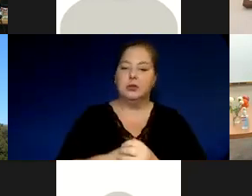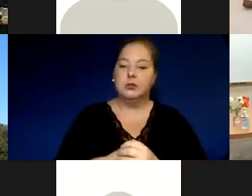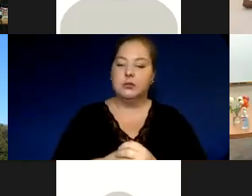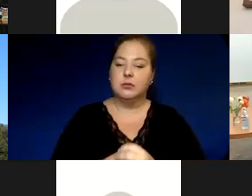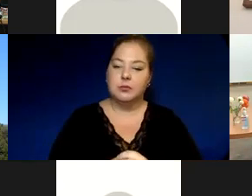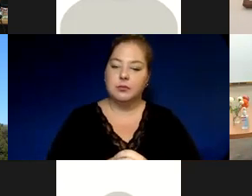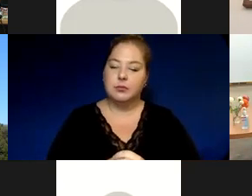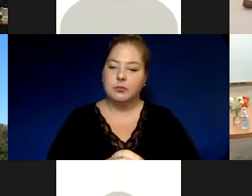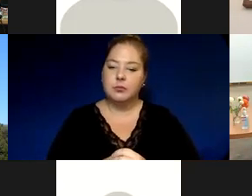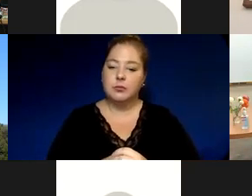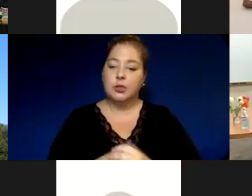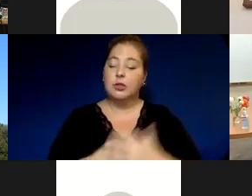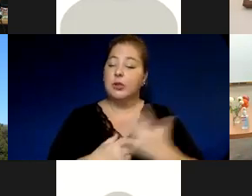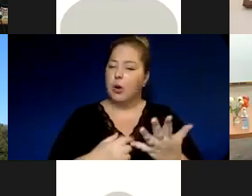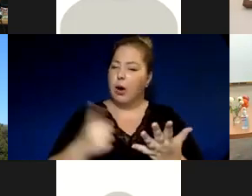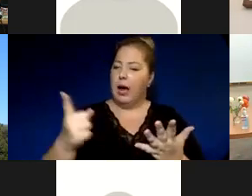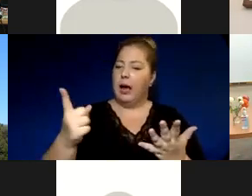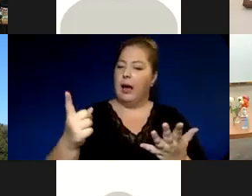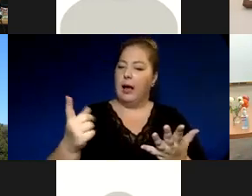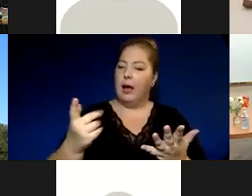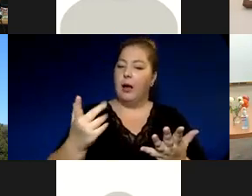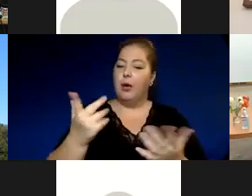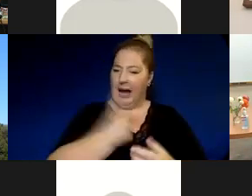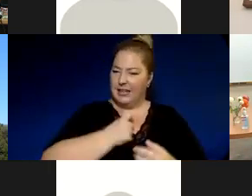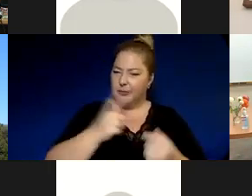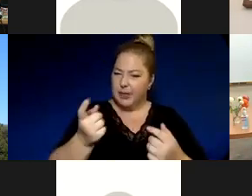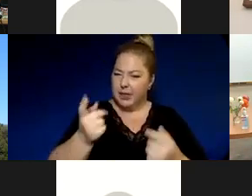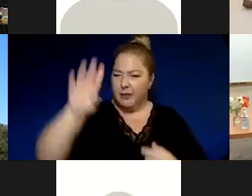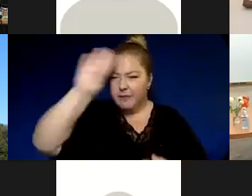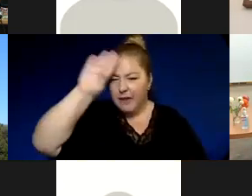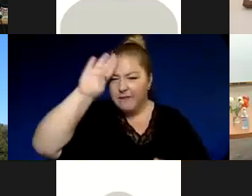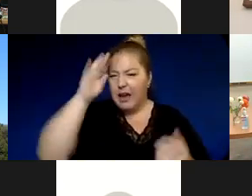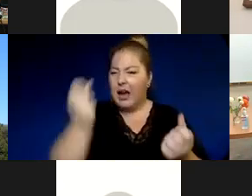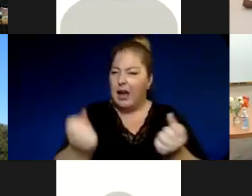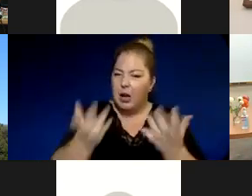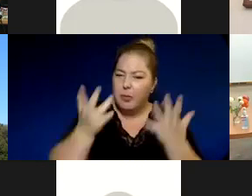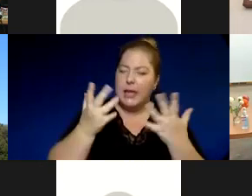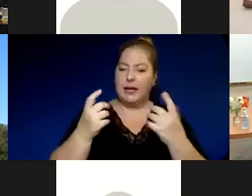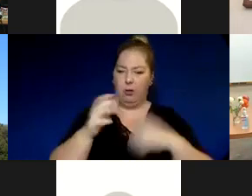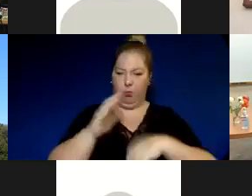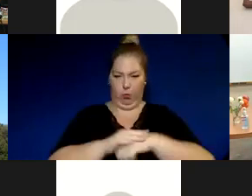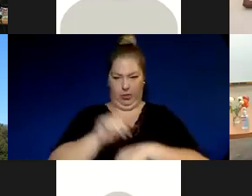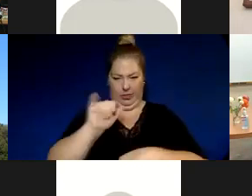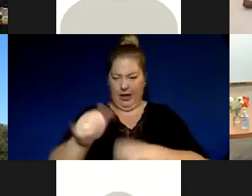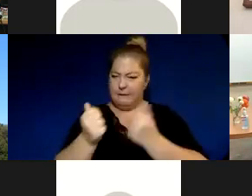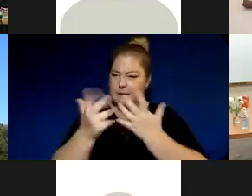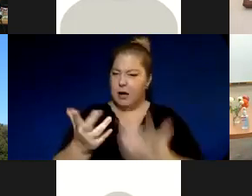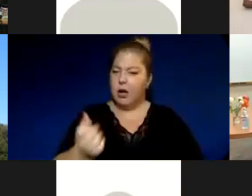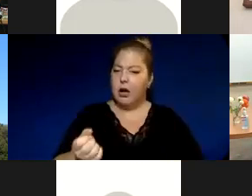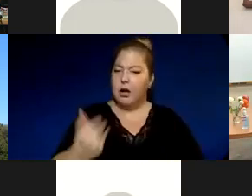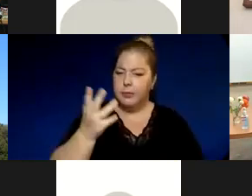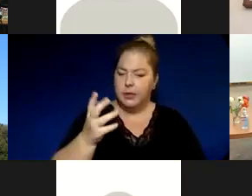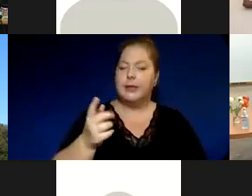mantenido los recursos humanos de tal manera que hemos